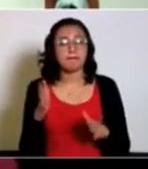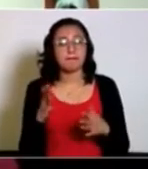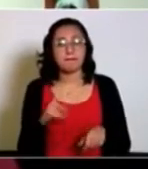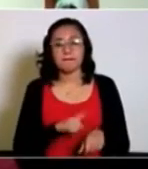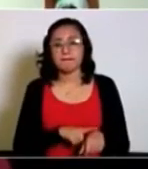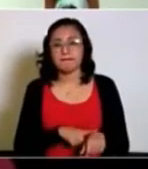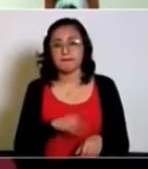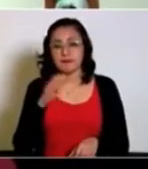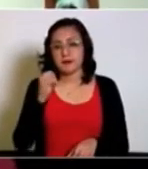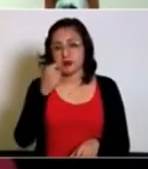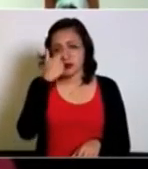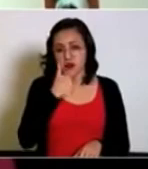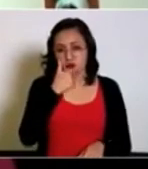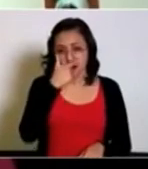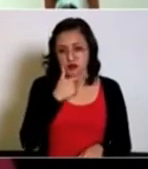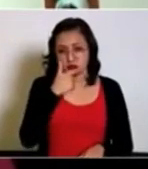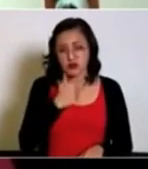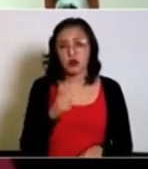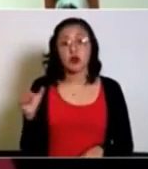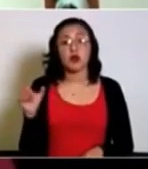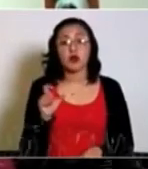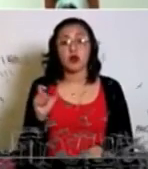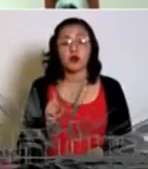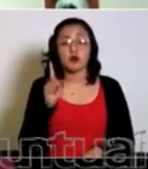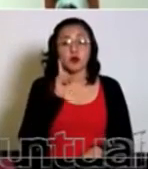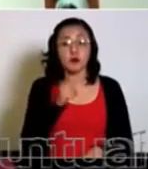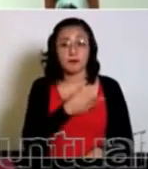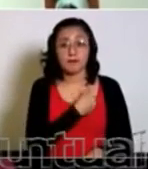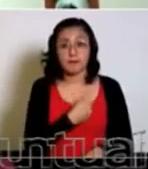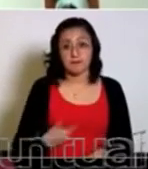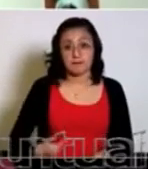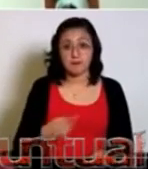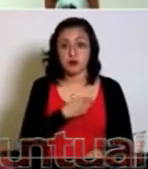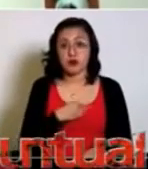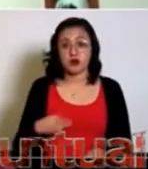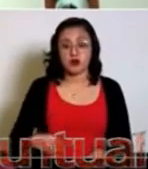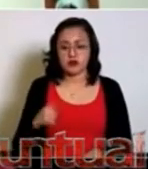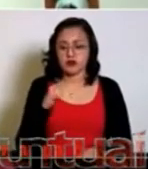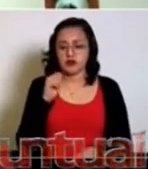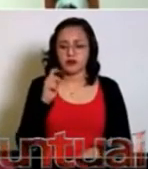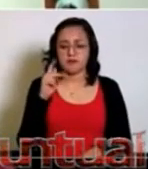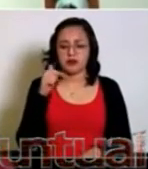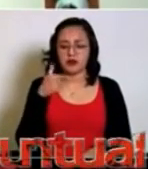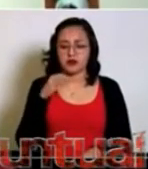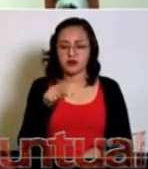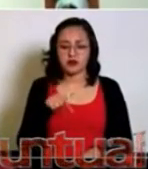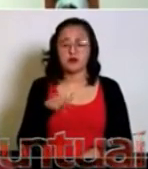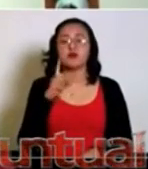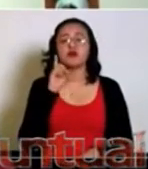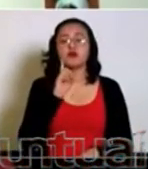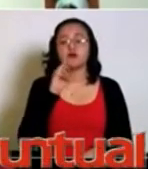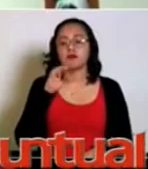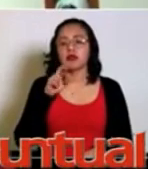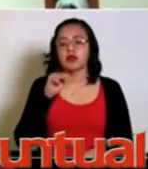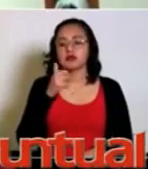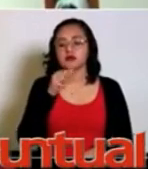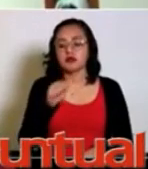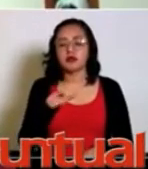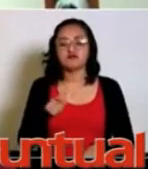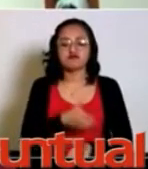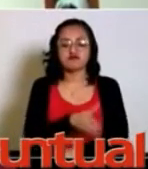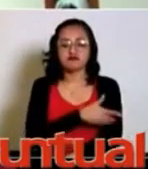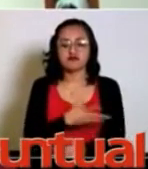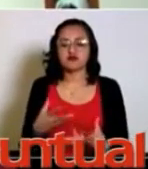de las 9 de la noche, cuando la presidenta municipal de Tepango de Rodríguez, Mireya González Pérez, viajaba